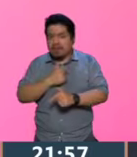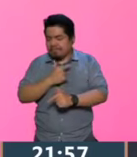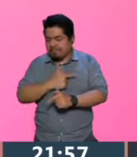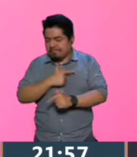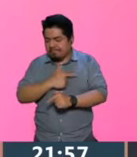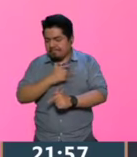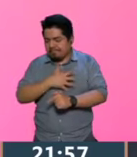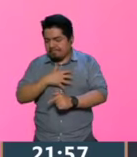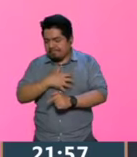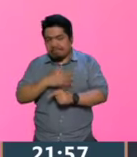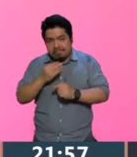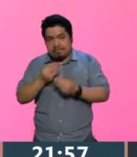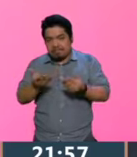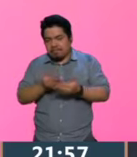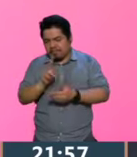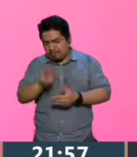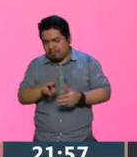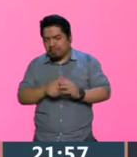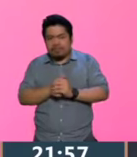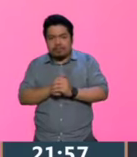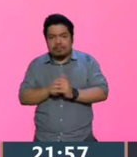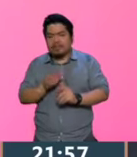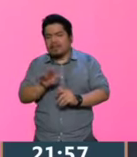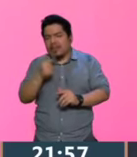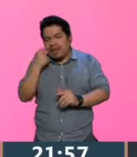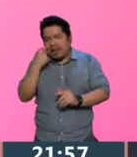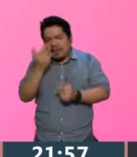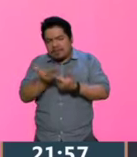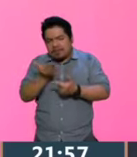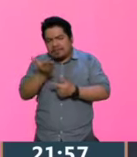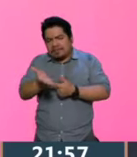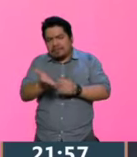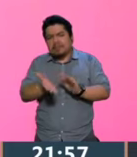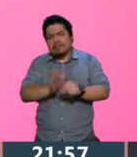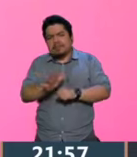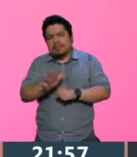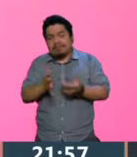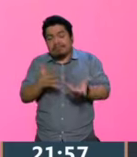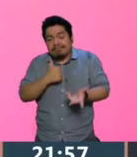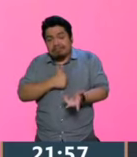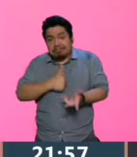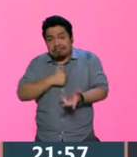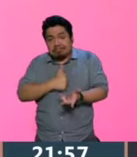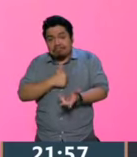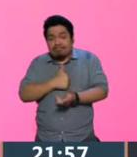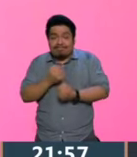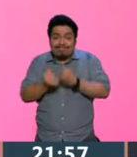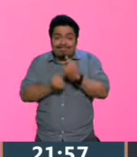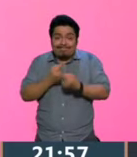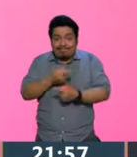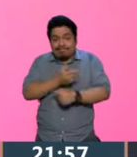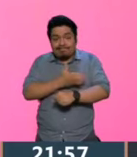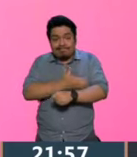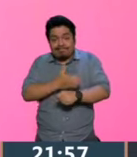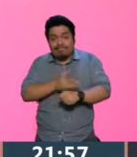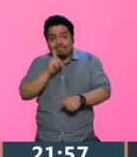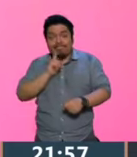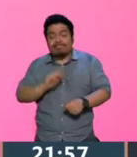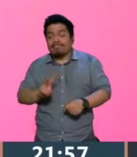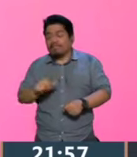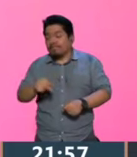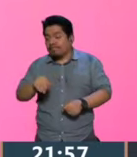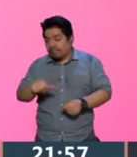gusto, la verdad. Sí quiero también poner sobre la mesa que lamentablemente también, como dice mi compañera Vania,